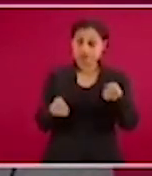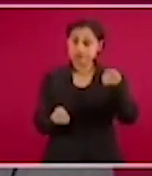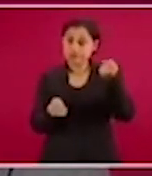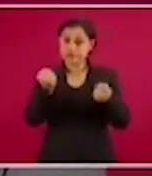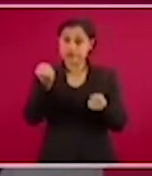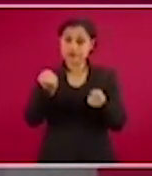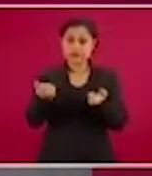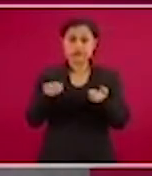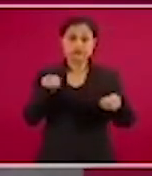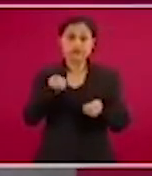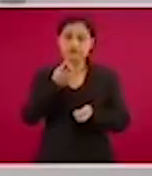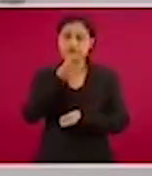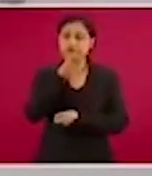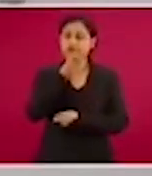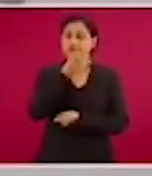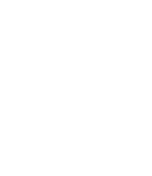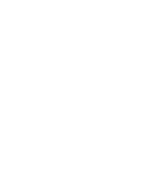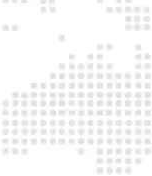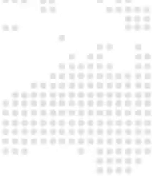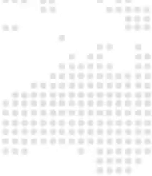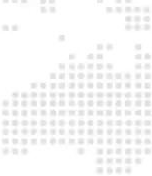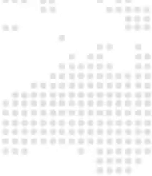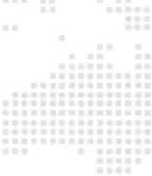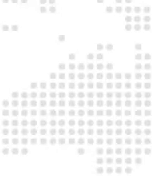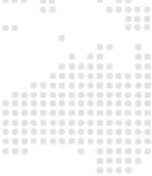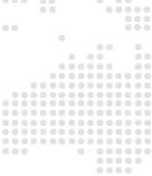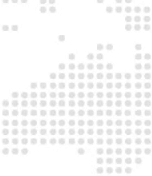sido éste desde recuperarlo